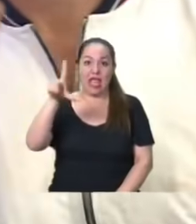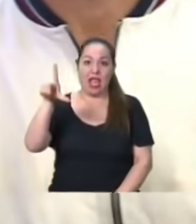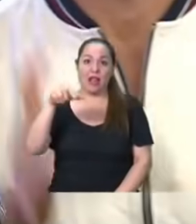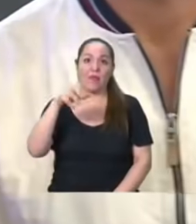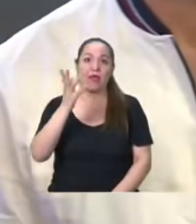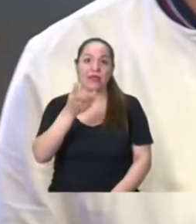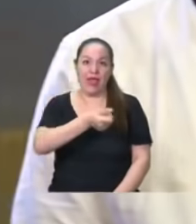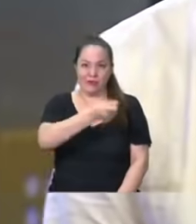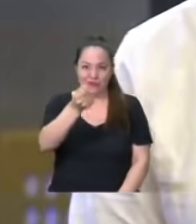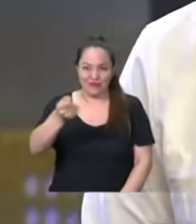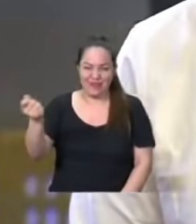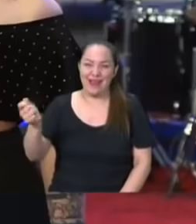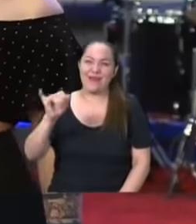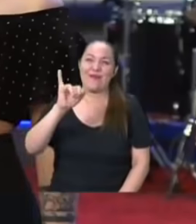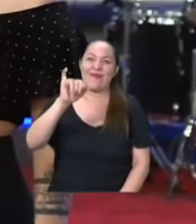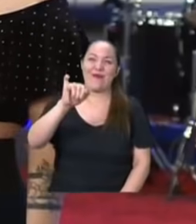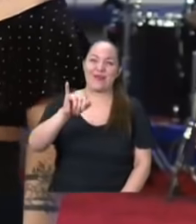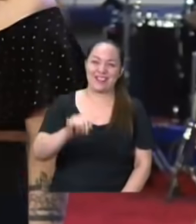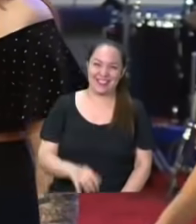abrazote.